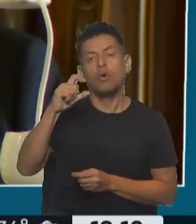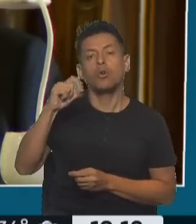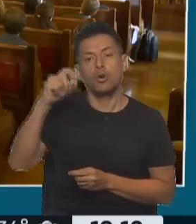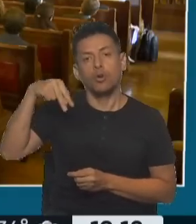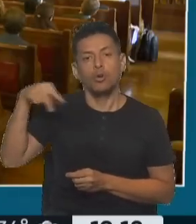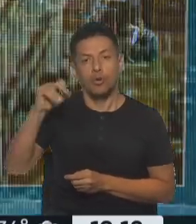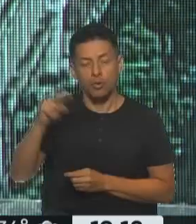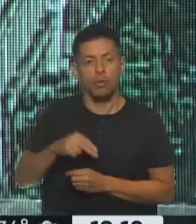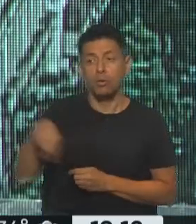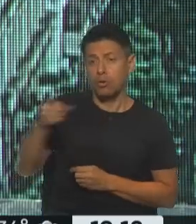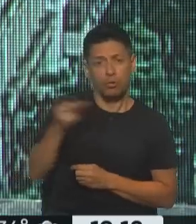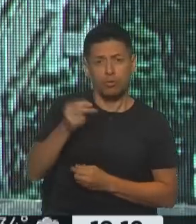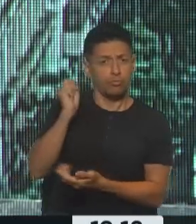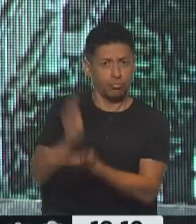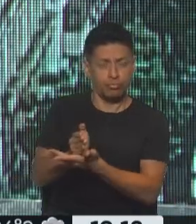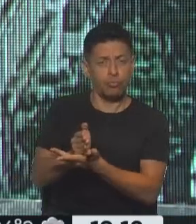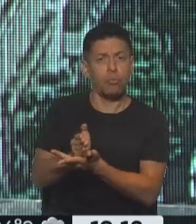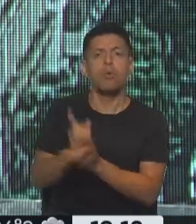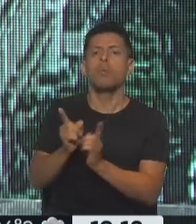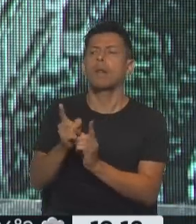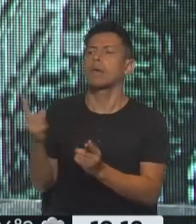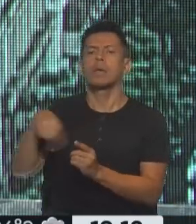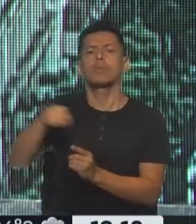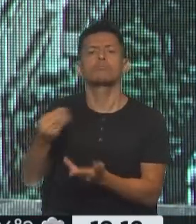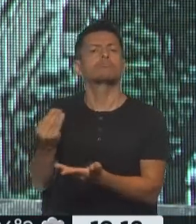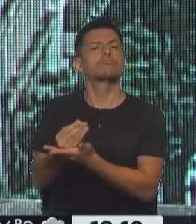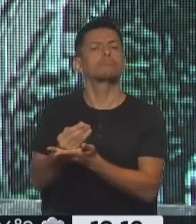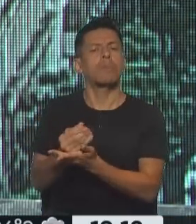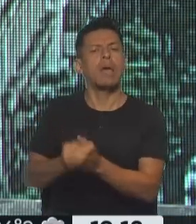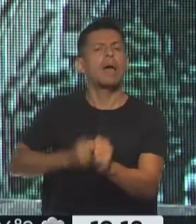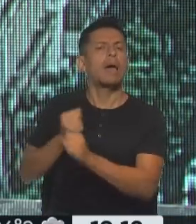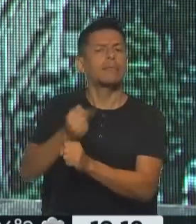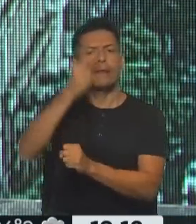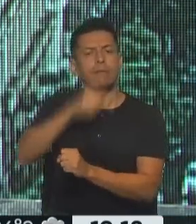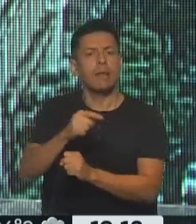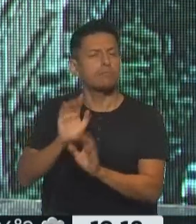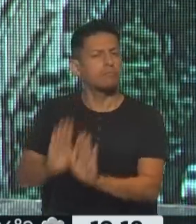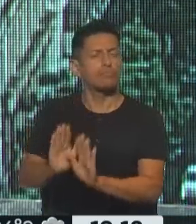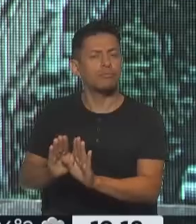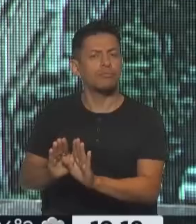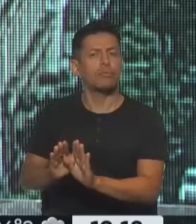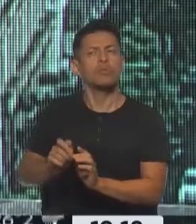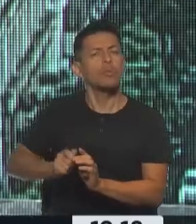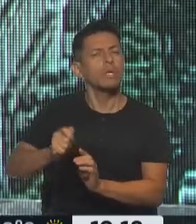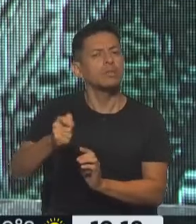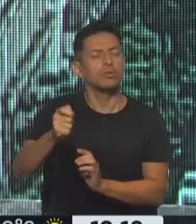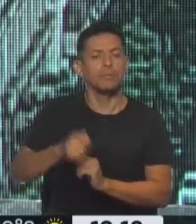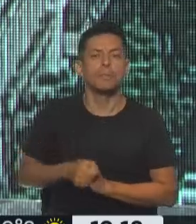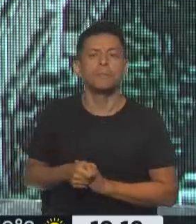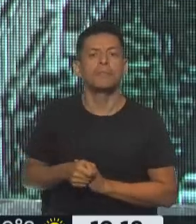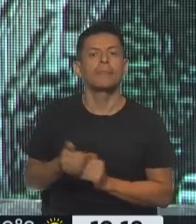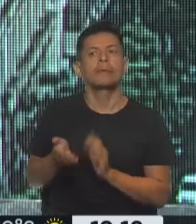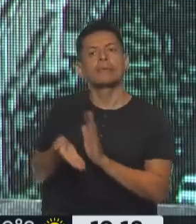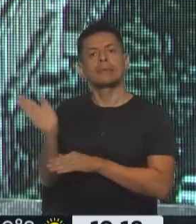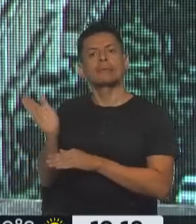condenados, prefirieron ir a mostrar su honestidad hasta el final del juzgamiento que irse antes para conservar